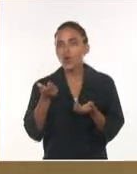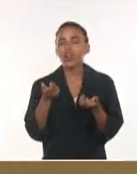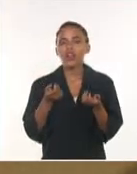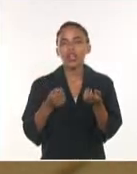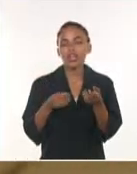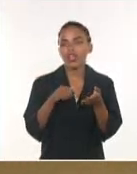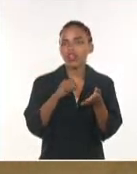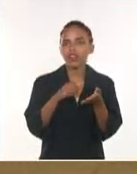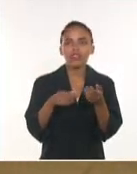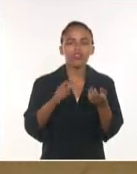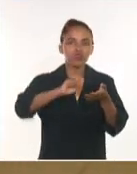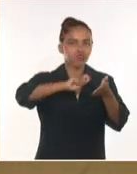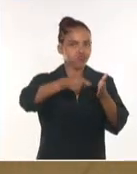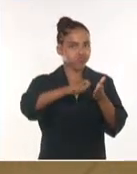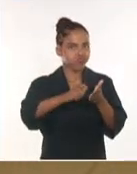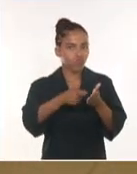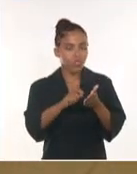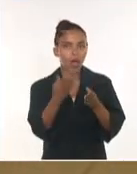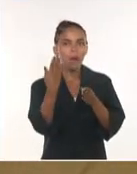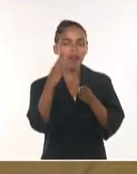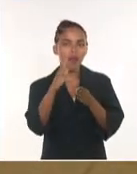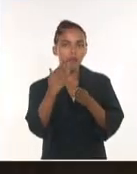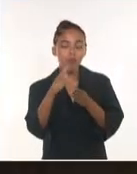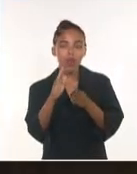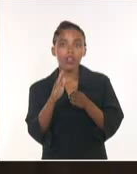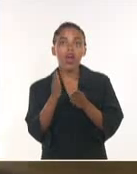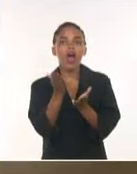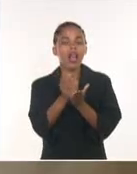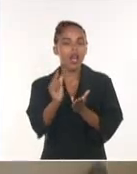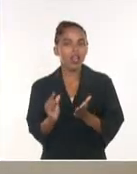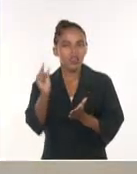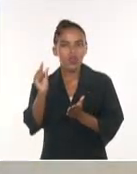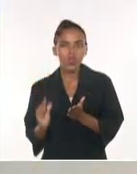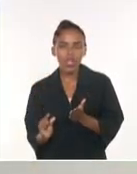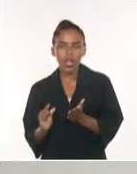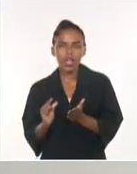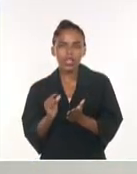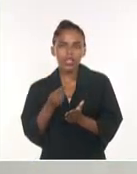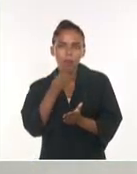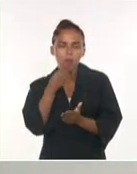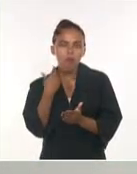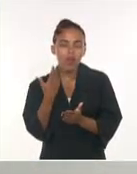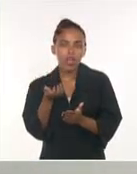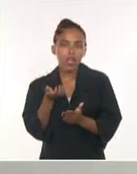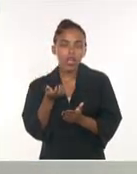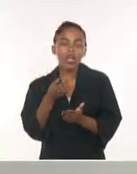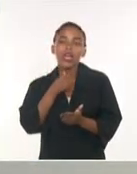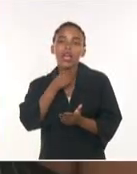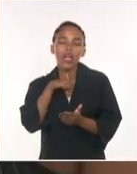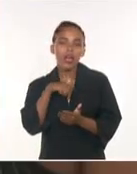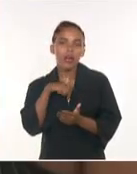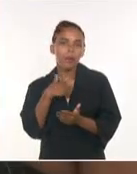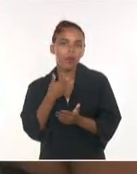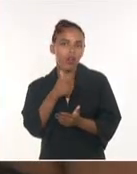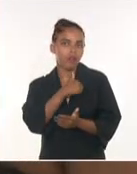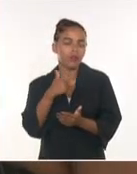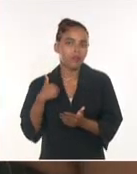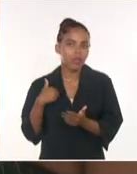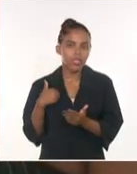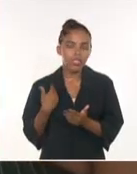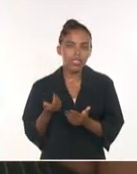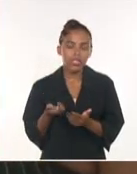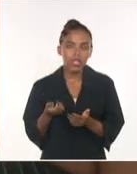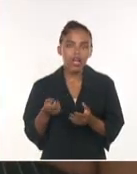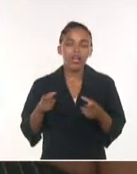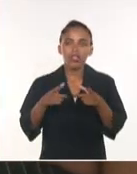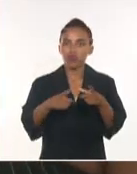de excelencia, las estudiantes van a poder tener, que ha sido una añoranza para ellas, sus propios